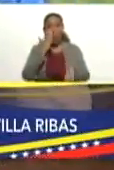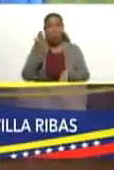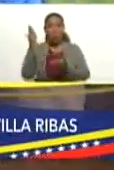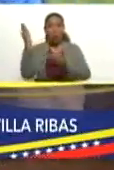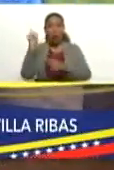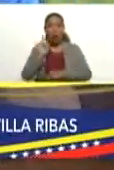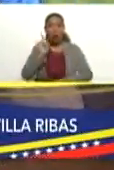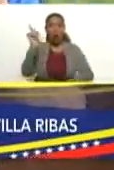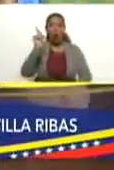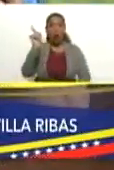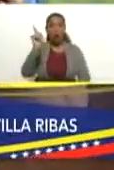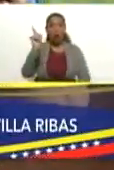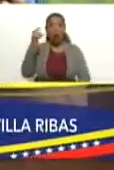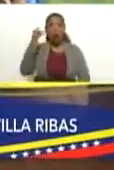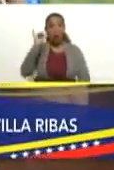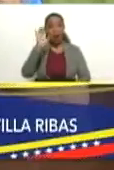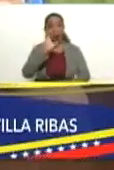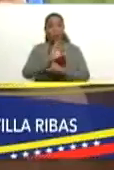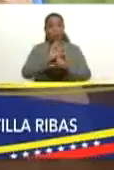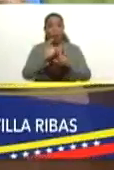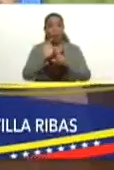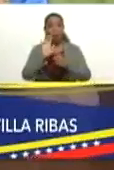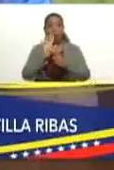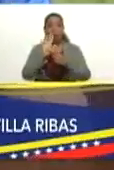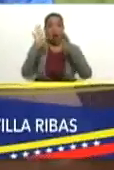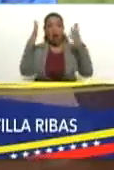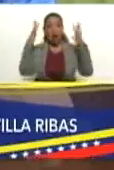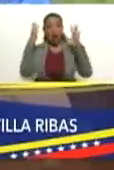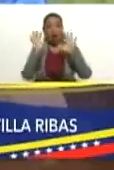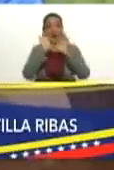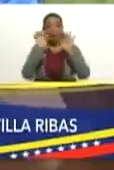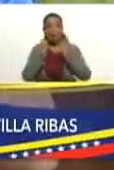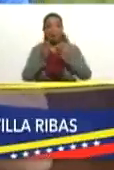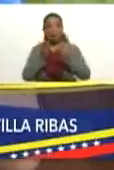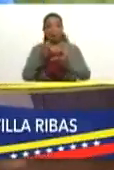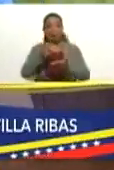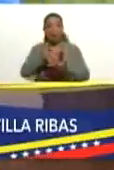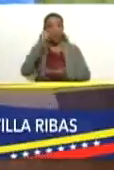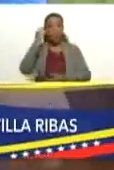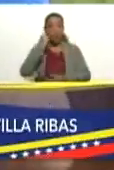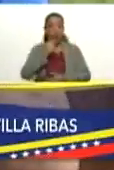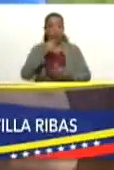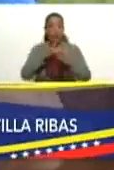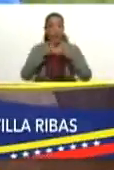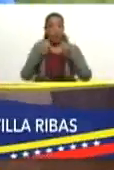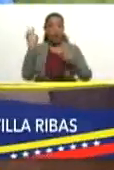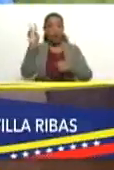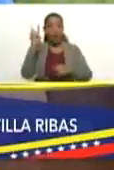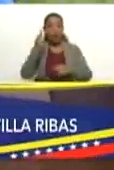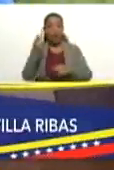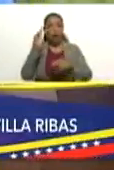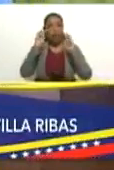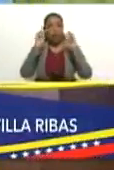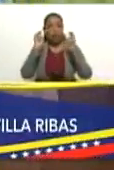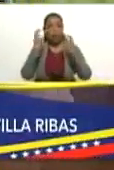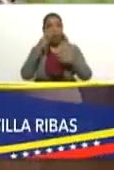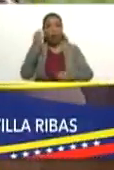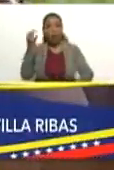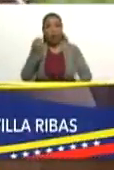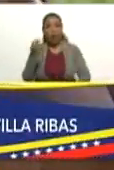allá donde tendremos pues la celebración que le regala el Estado Sucre a toda Venezuela con el tema